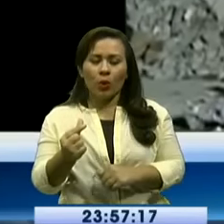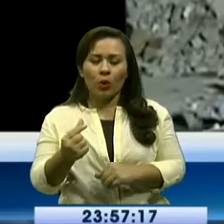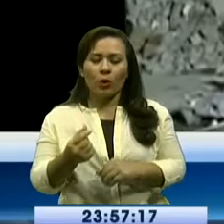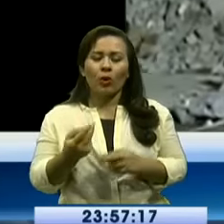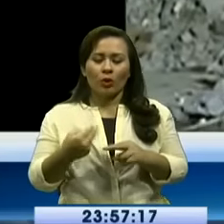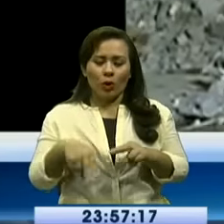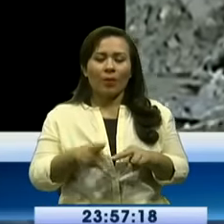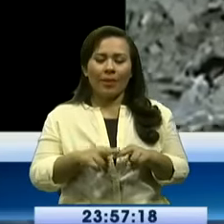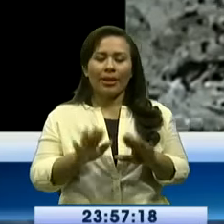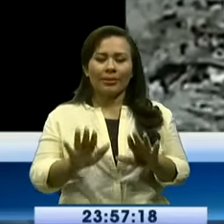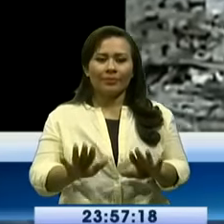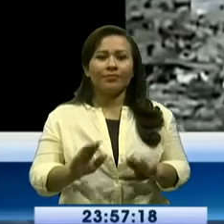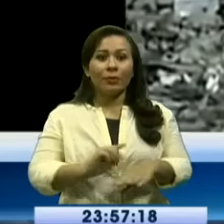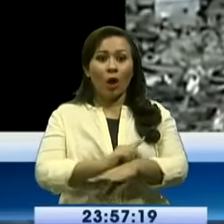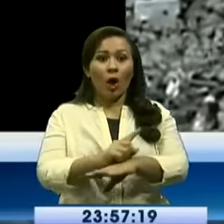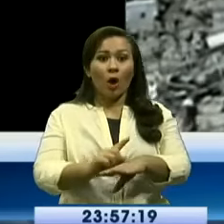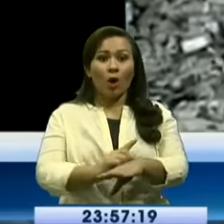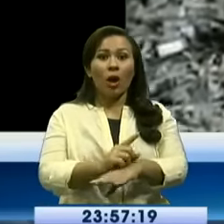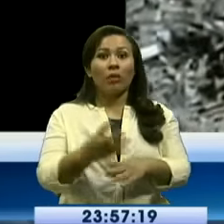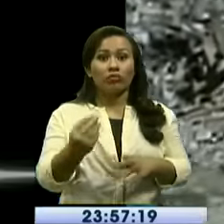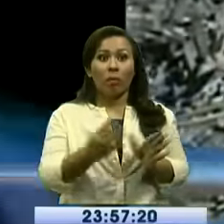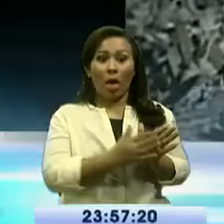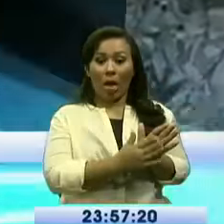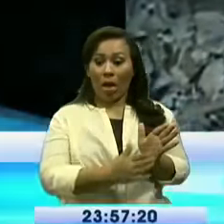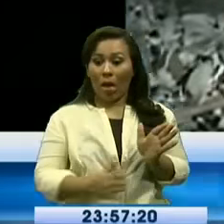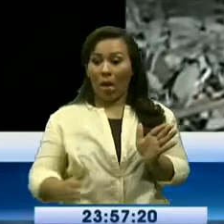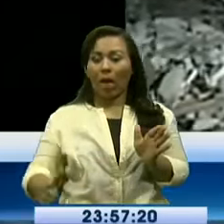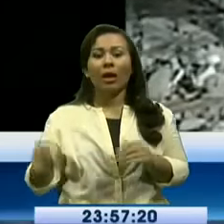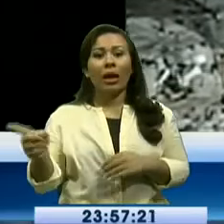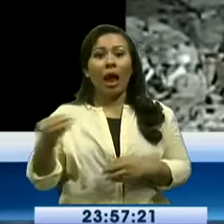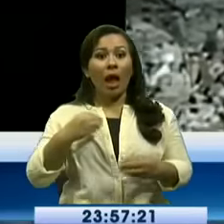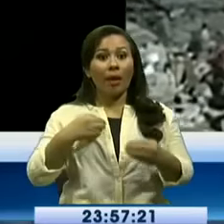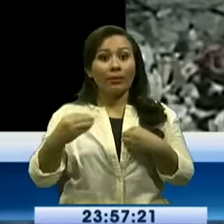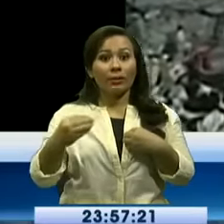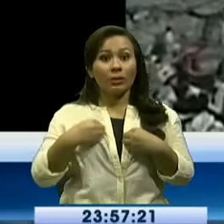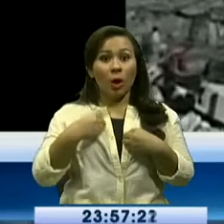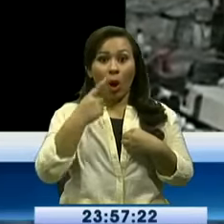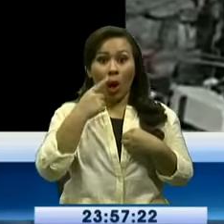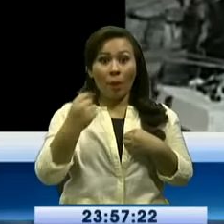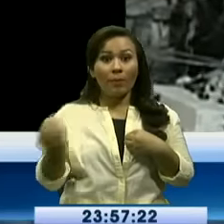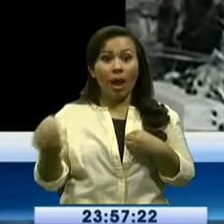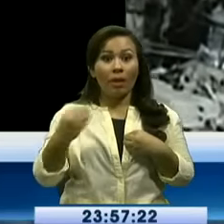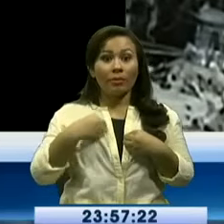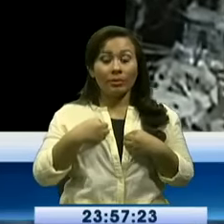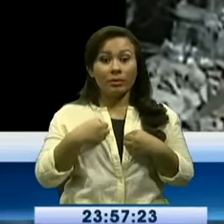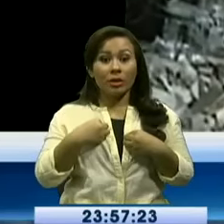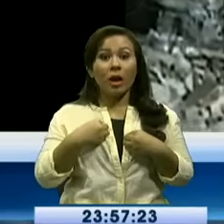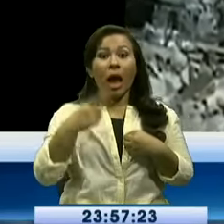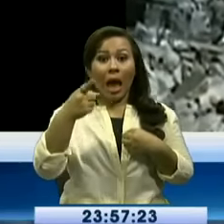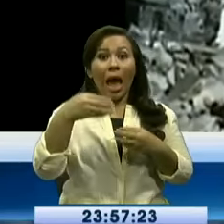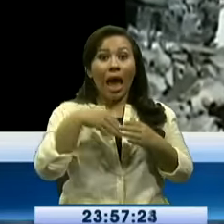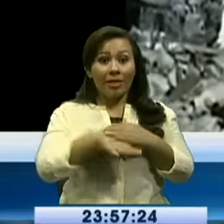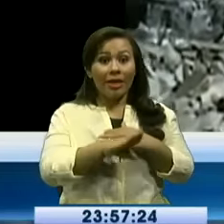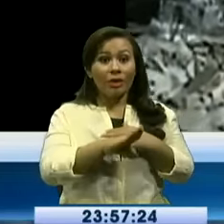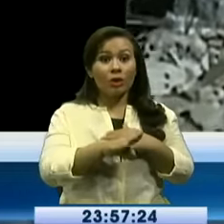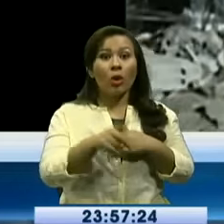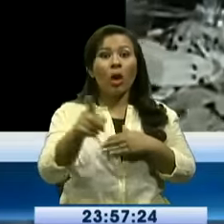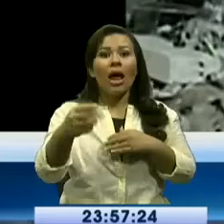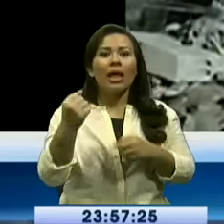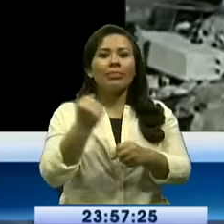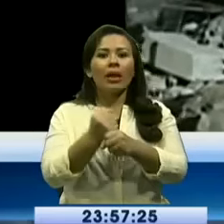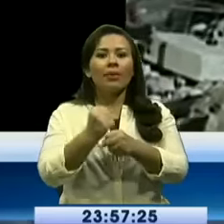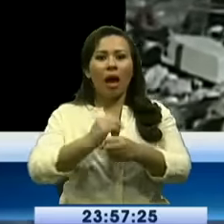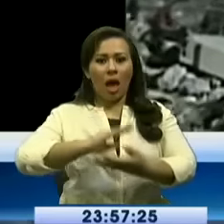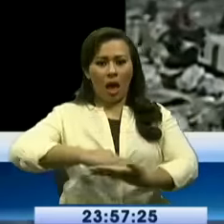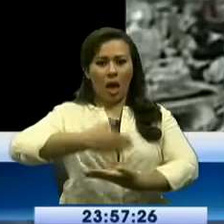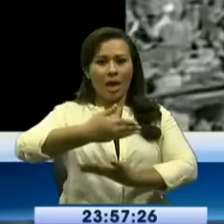medida de que las horas ya han pasado. Él habría manifestado a los rescatistas que Ahí funcionaba un cyber y junto a